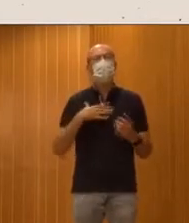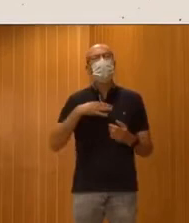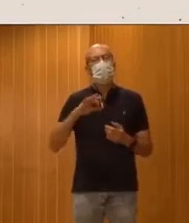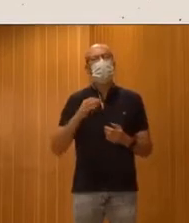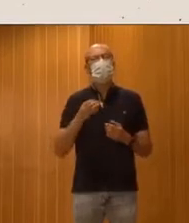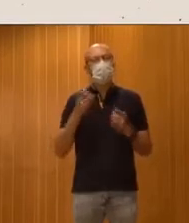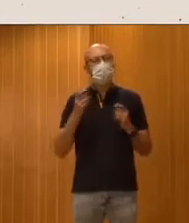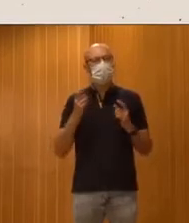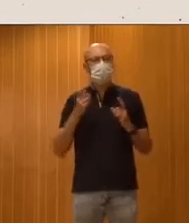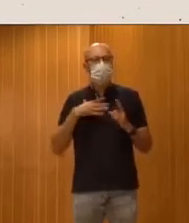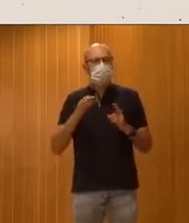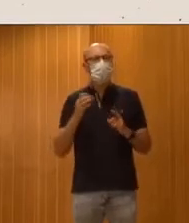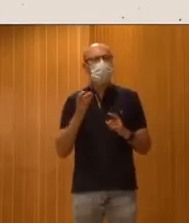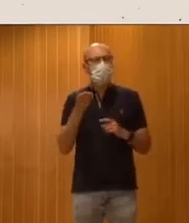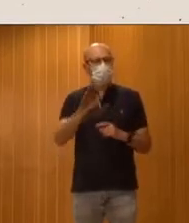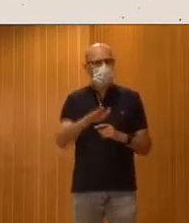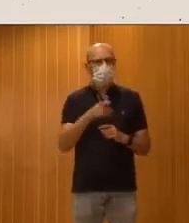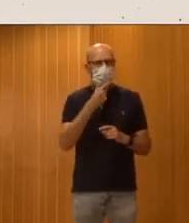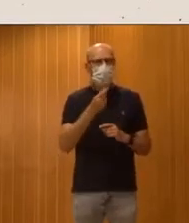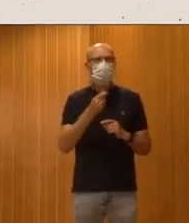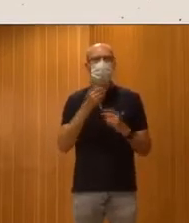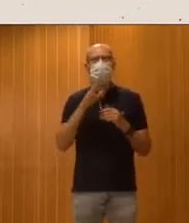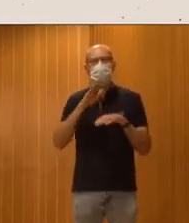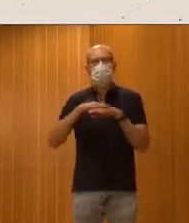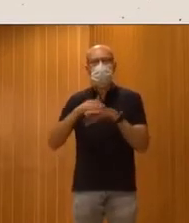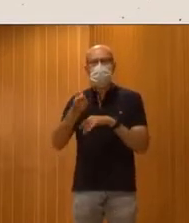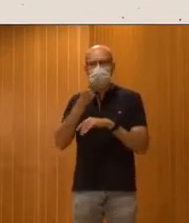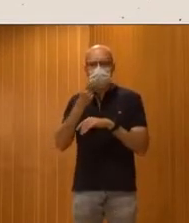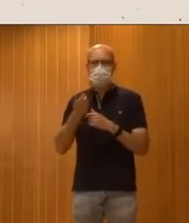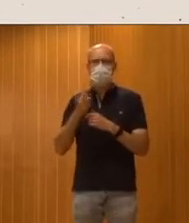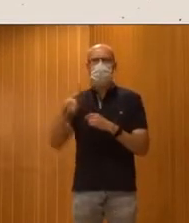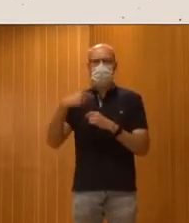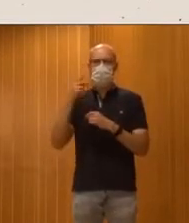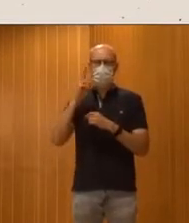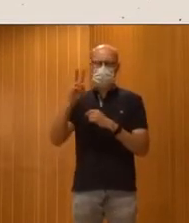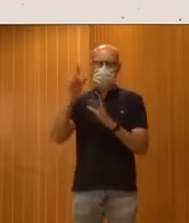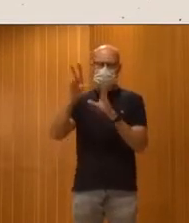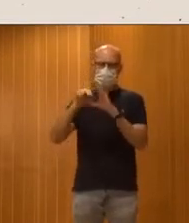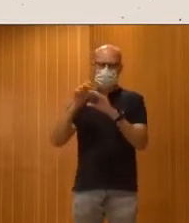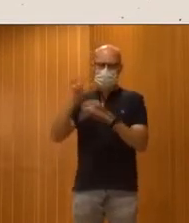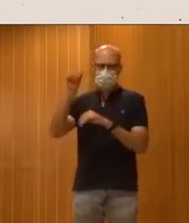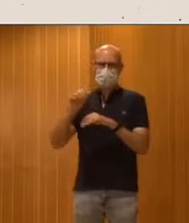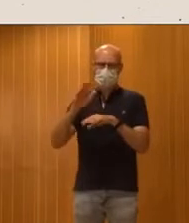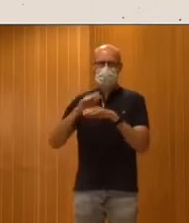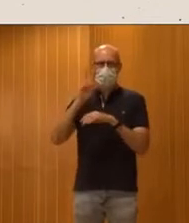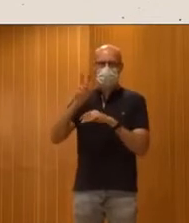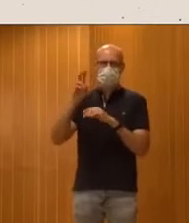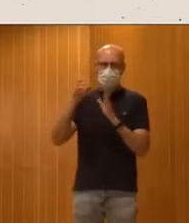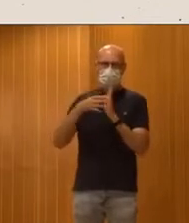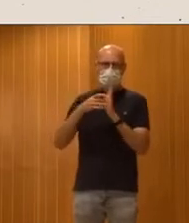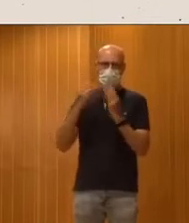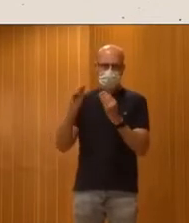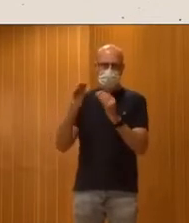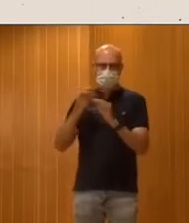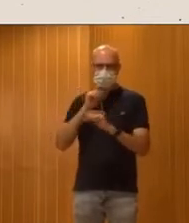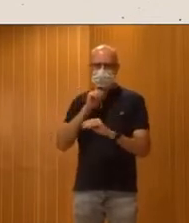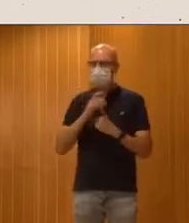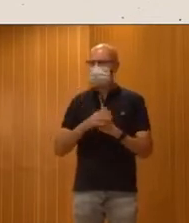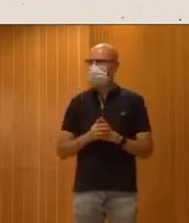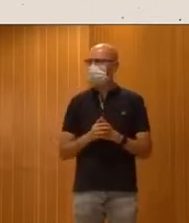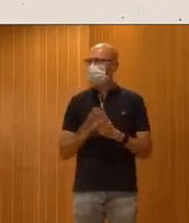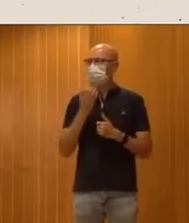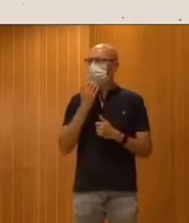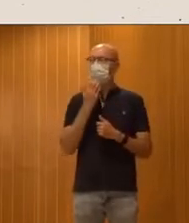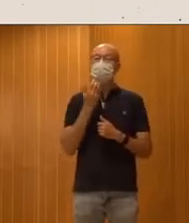muerte. Estos fármacos, luego os enseñaré una diapo para que veáis la letalidad que tienen. En